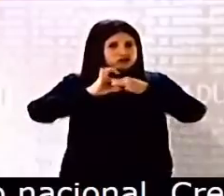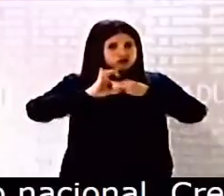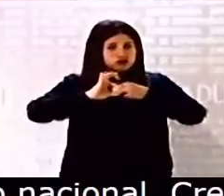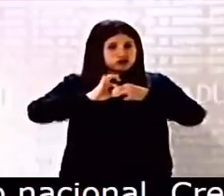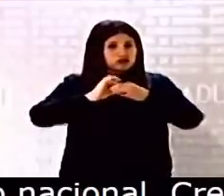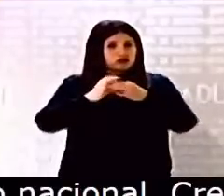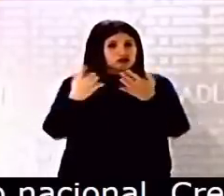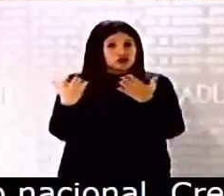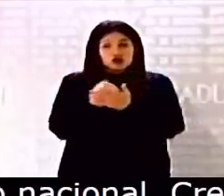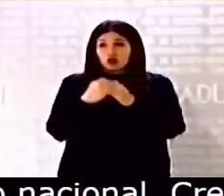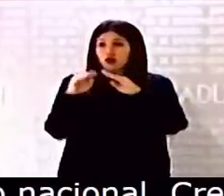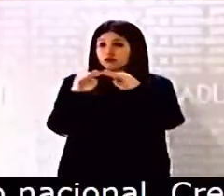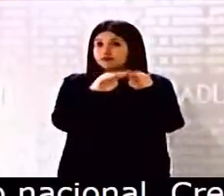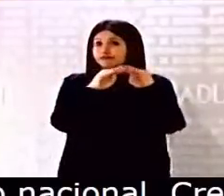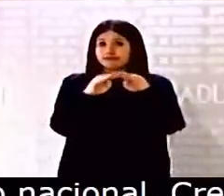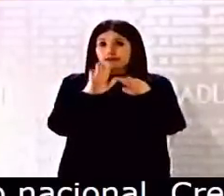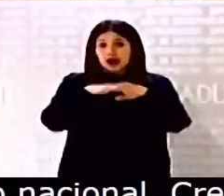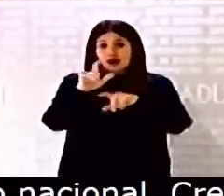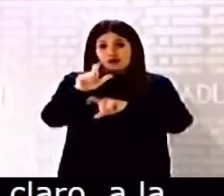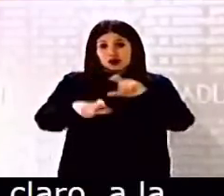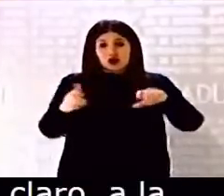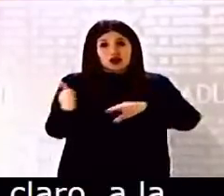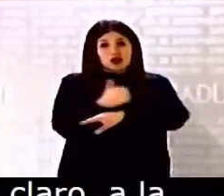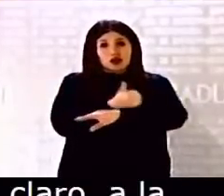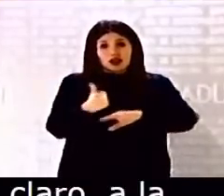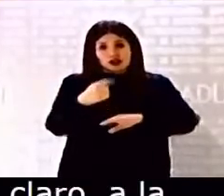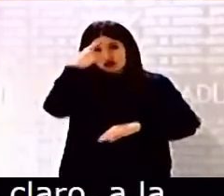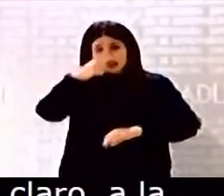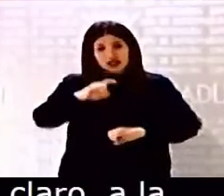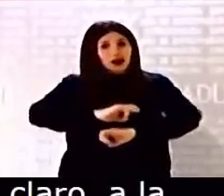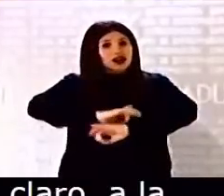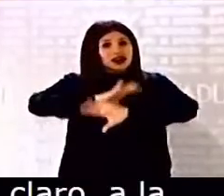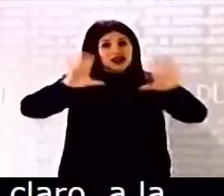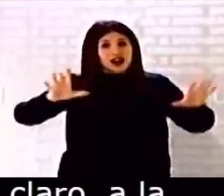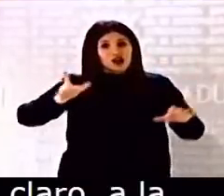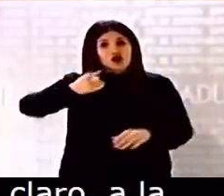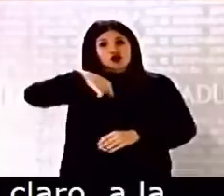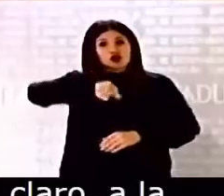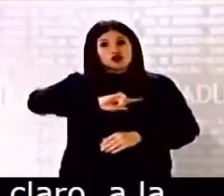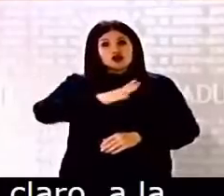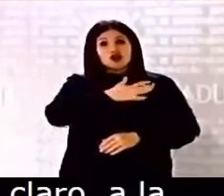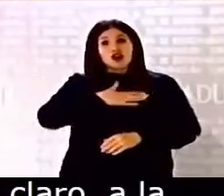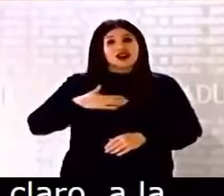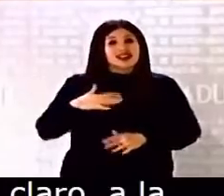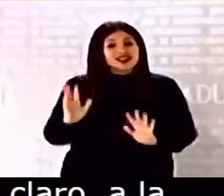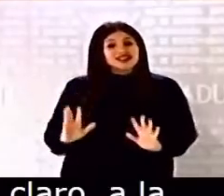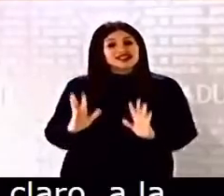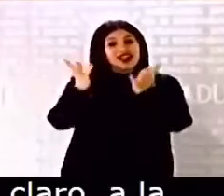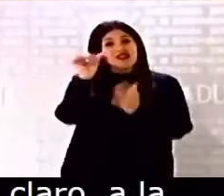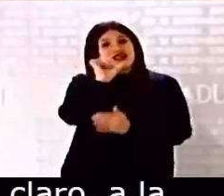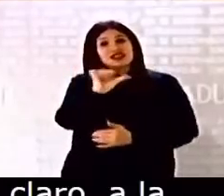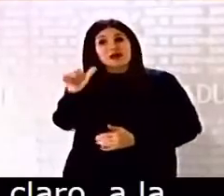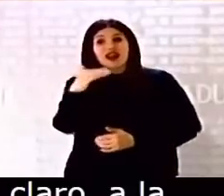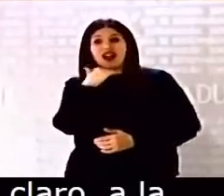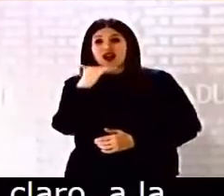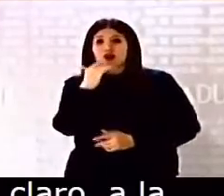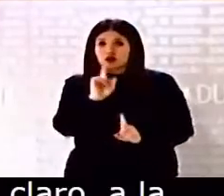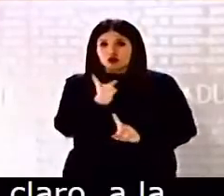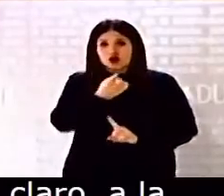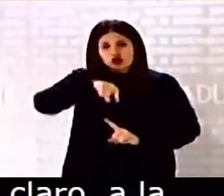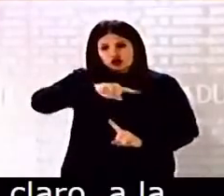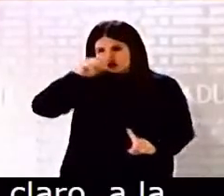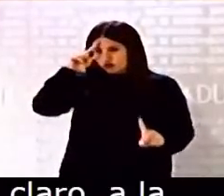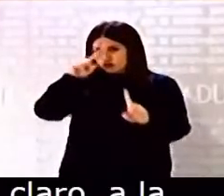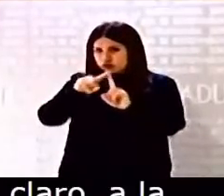claro a la ciudadanía de que no estamos para salvar semanas, sino que estamos para salvar vidas.